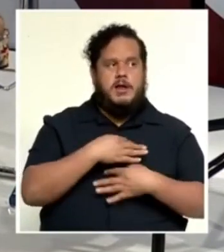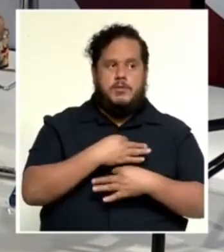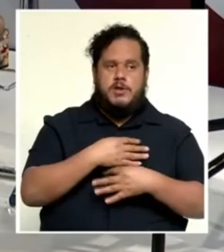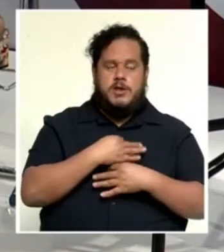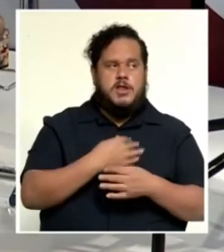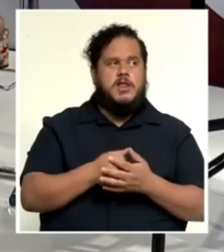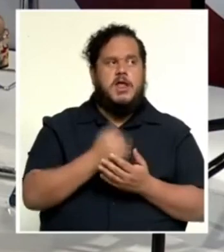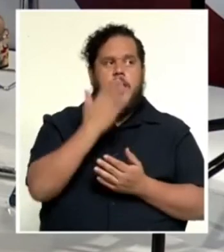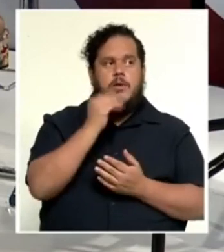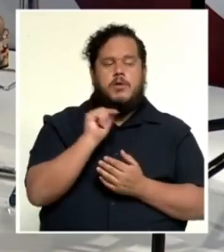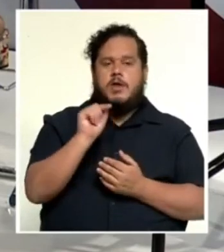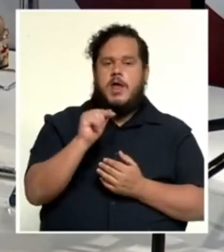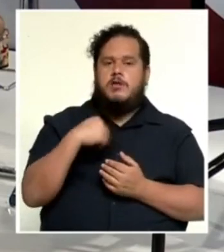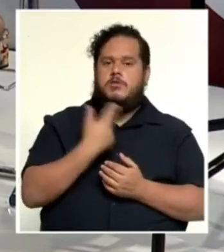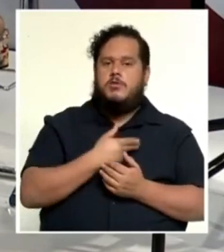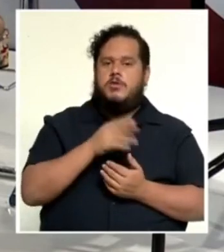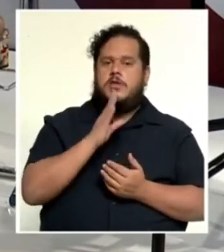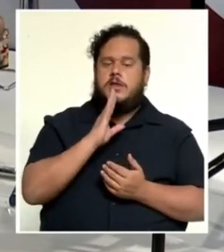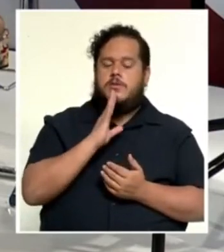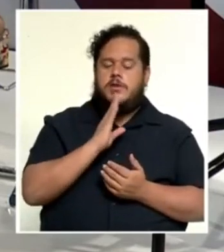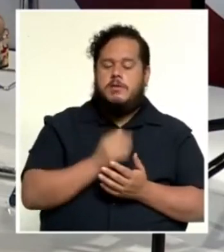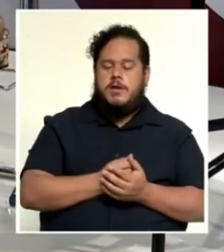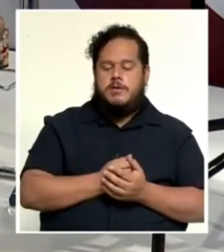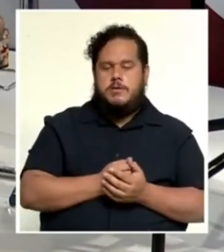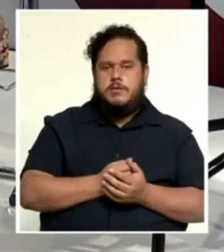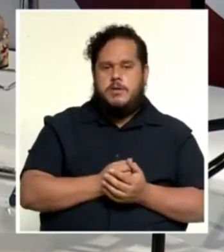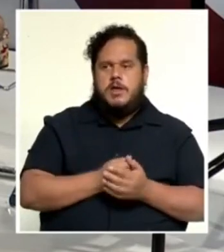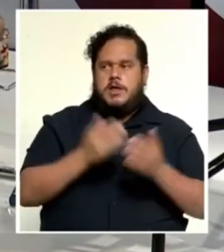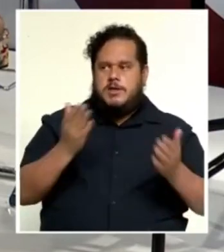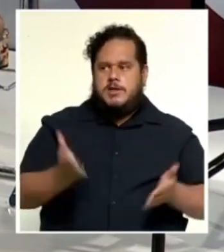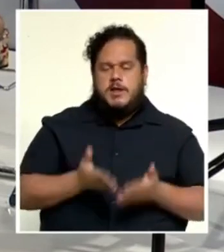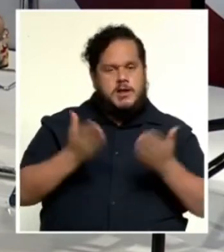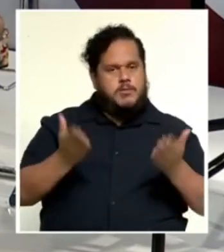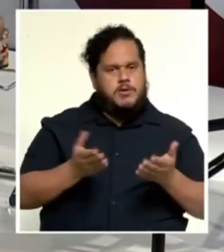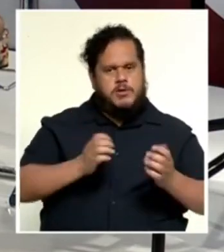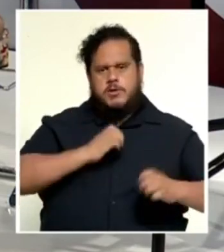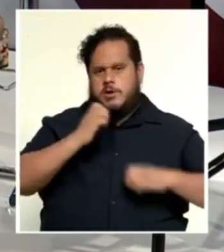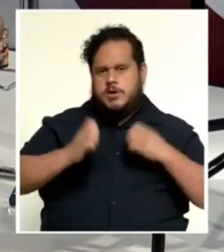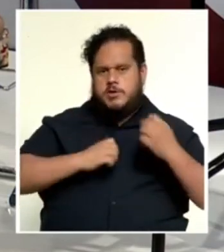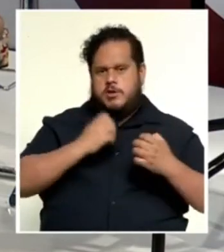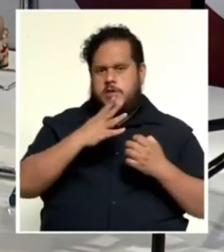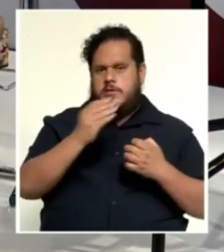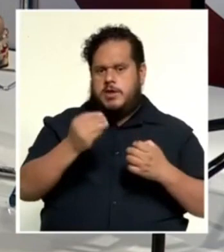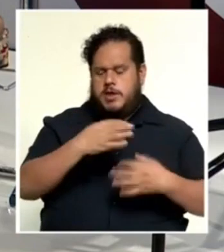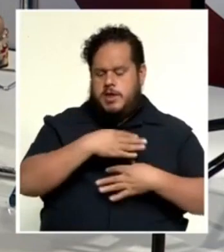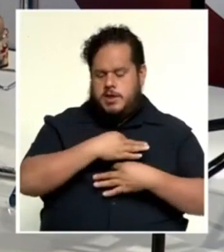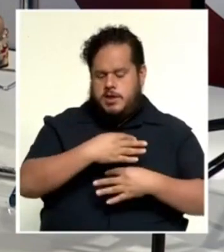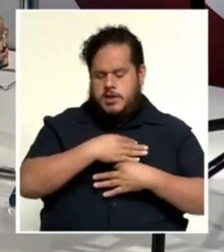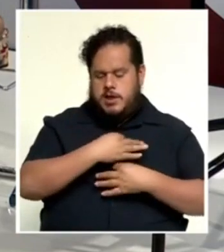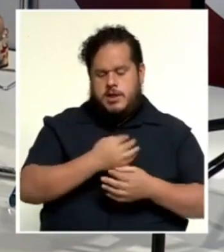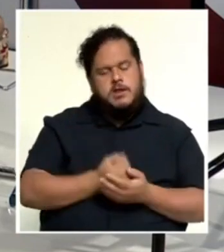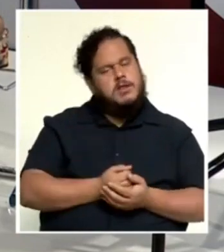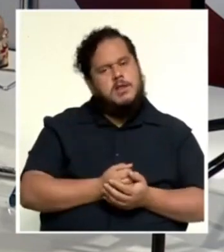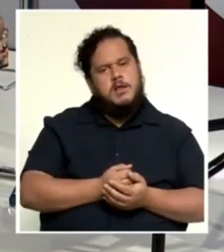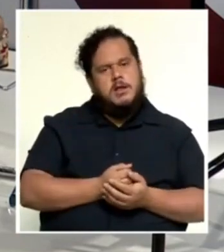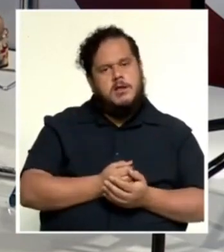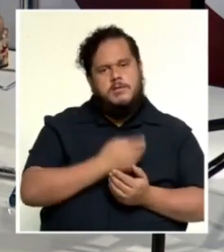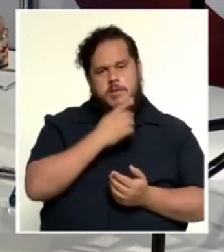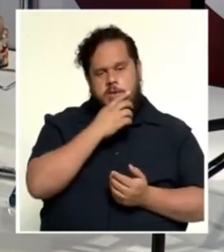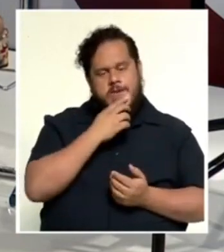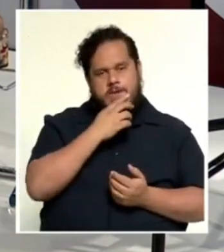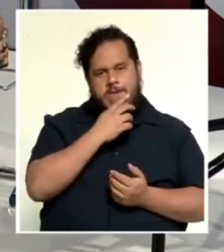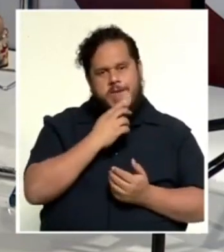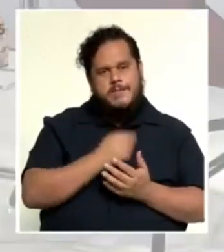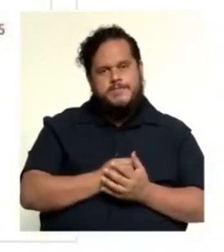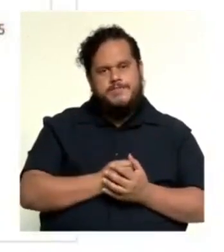interesante, porque ahí estamos hablando, ¿verdad?, de la motivación, el entusiasmo y el interés. ¿Puedes hacer la